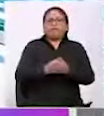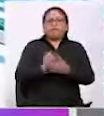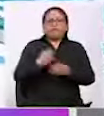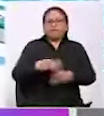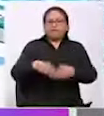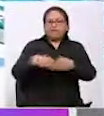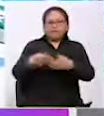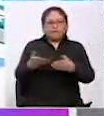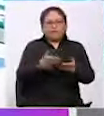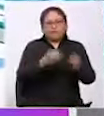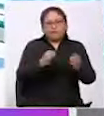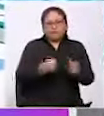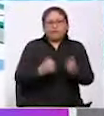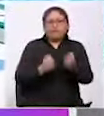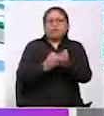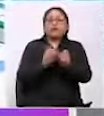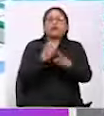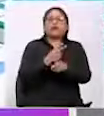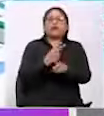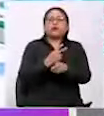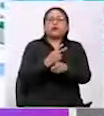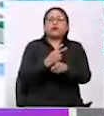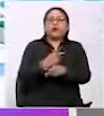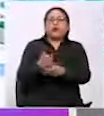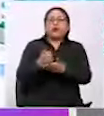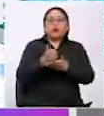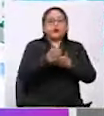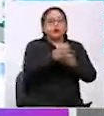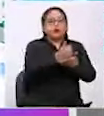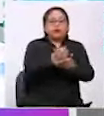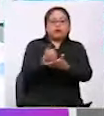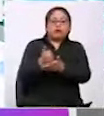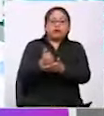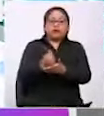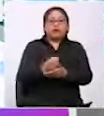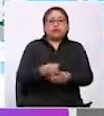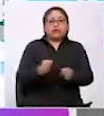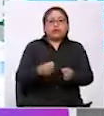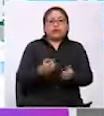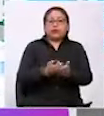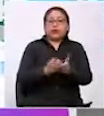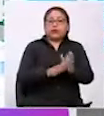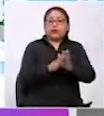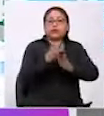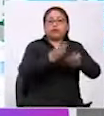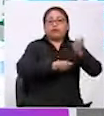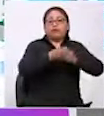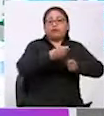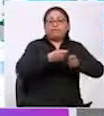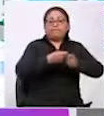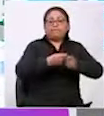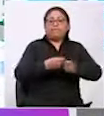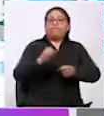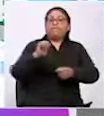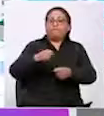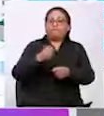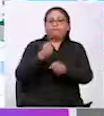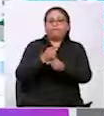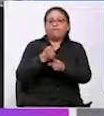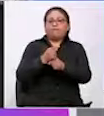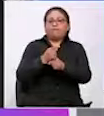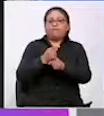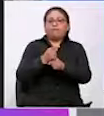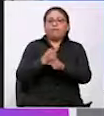mano? Usted nos ayuda a cuidarnos y nosotros nos ayudamos también a encontrar una reactivación económica. Así es, como dice nuestro logo,